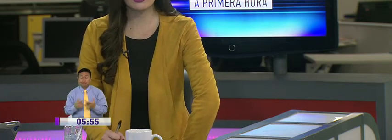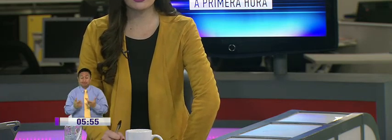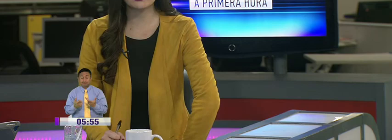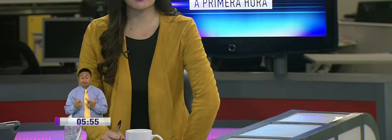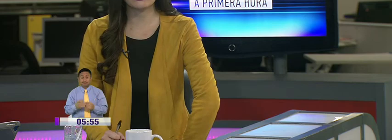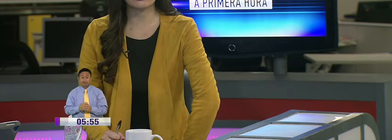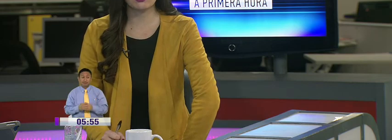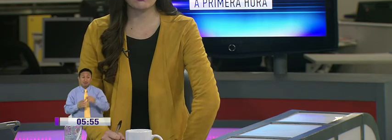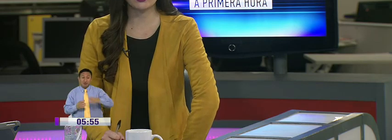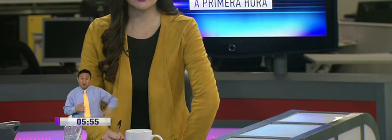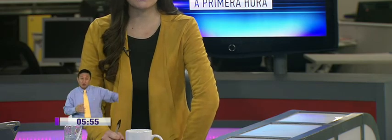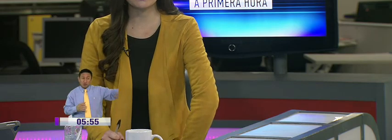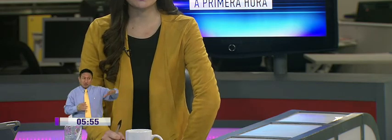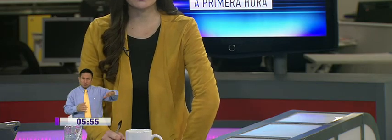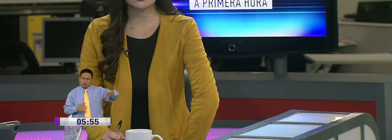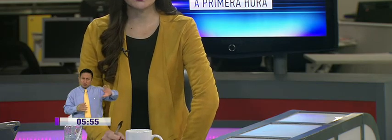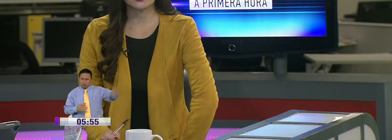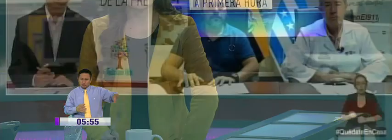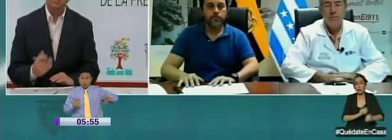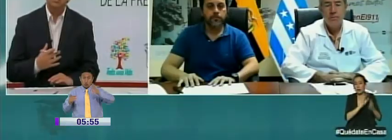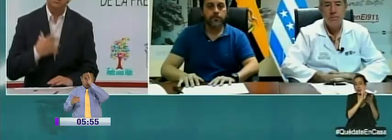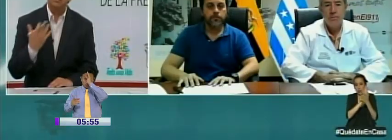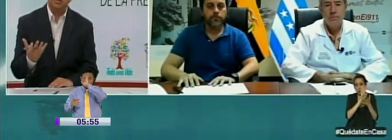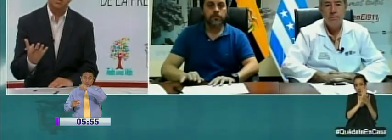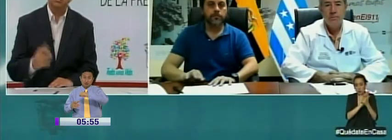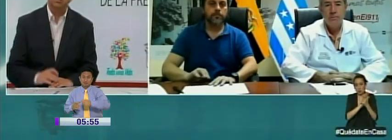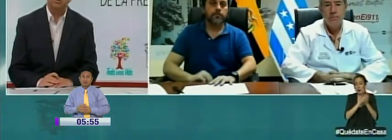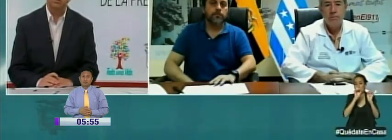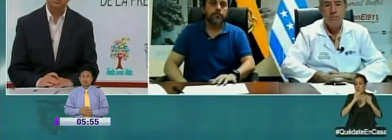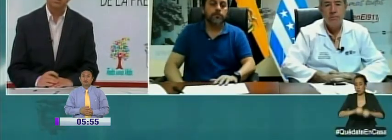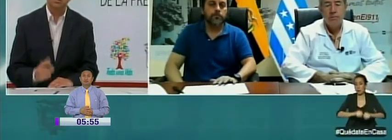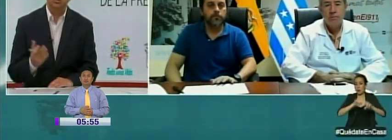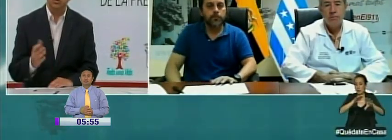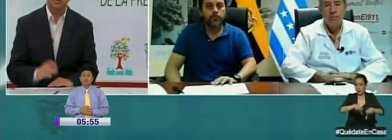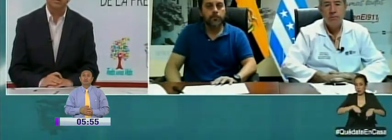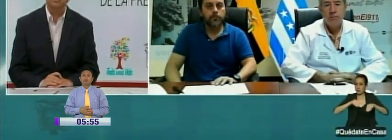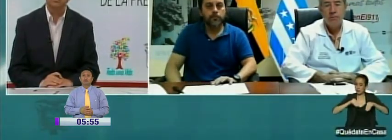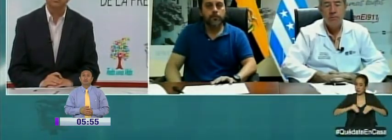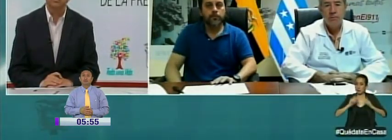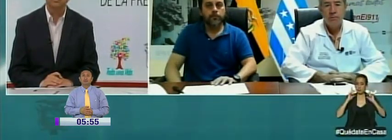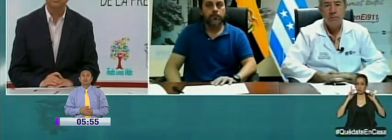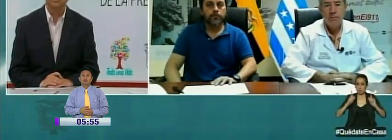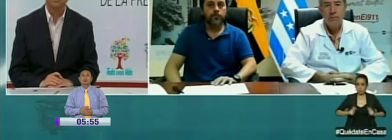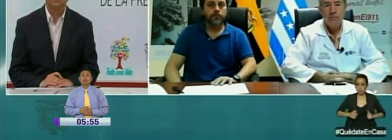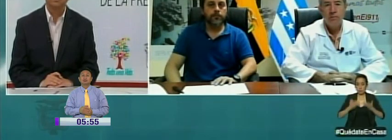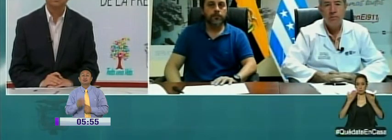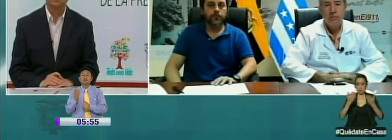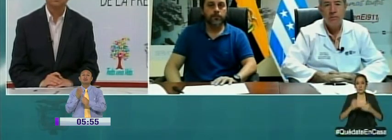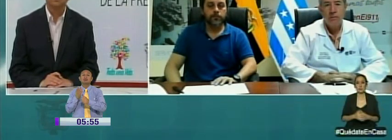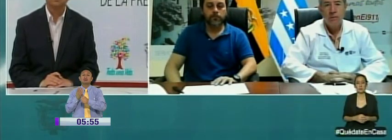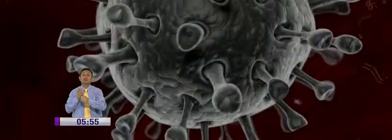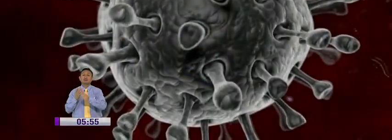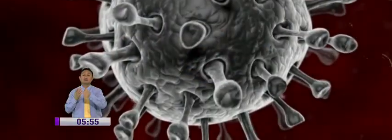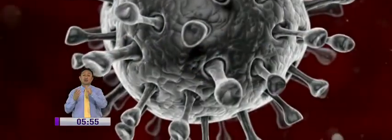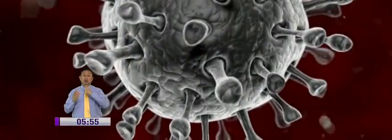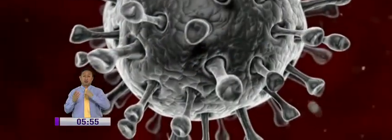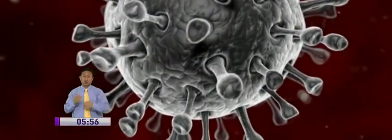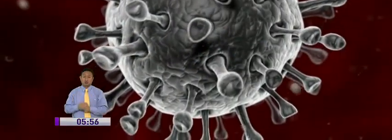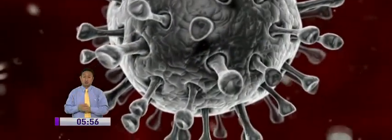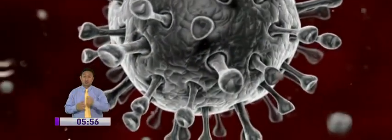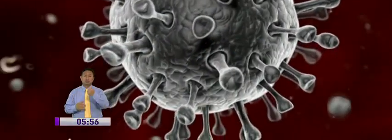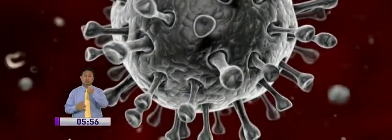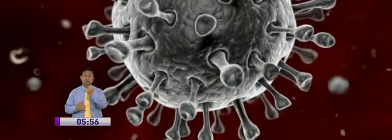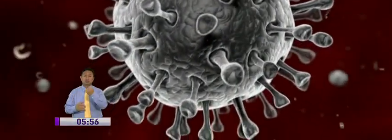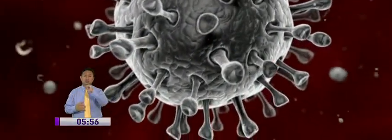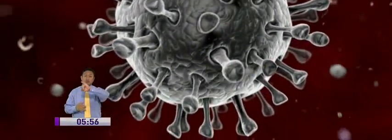probable en espacios comunes. Las declaraciones del ministro de Salud, Juan Carlos Ceballos, en cuanto a que el